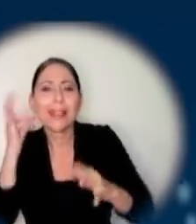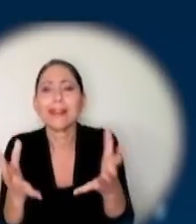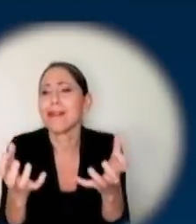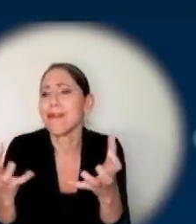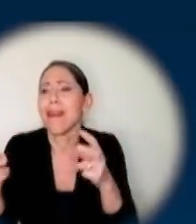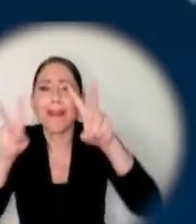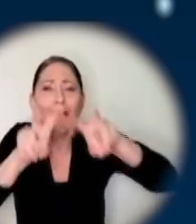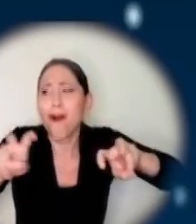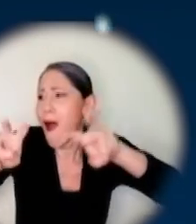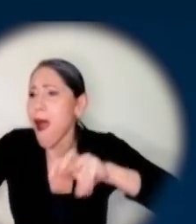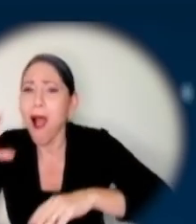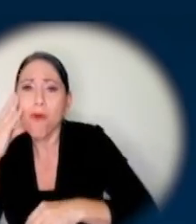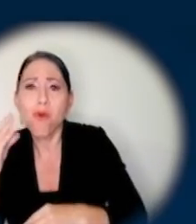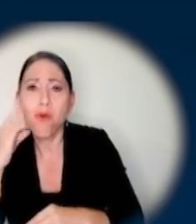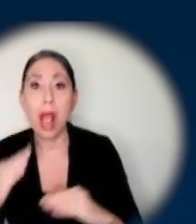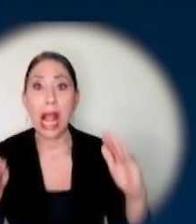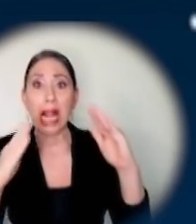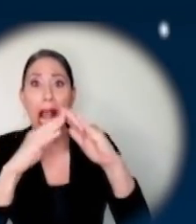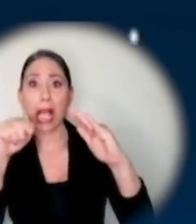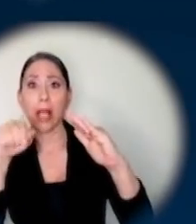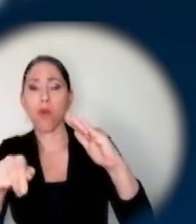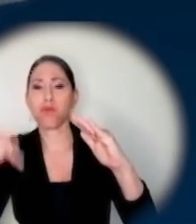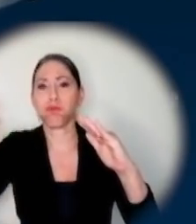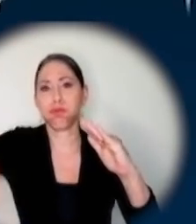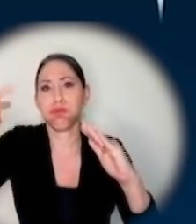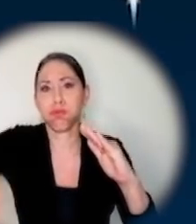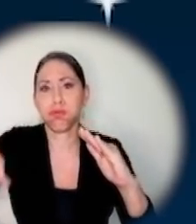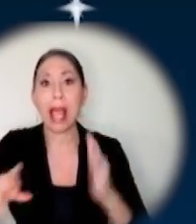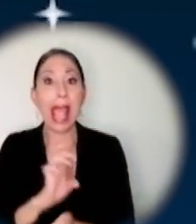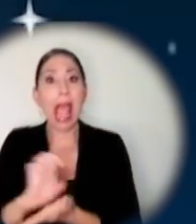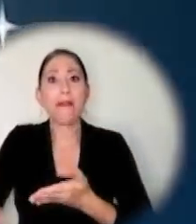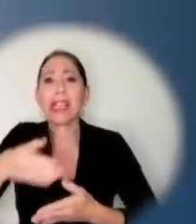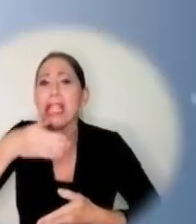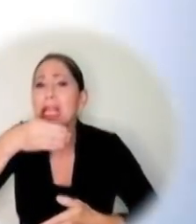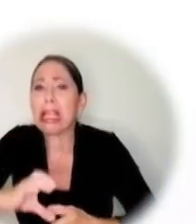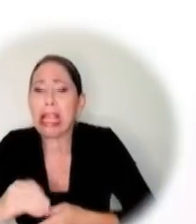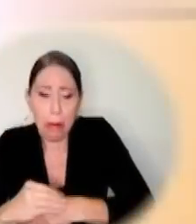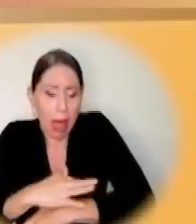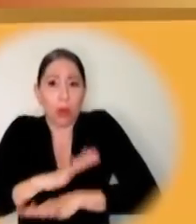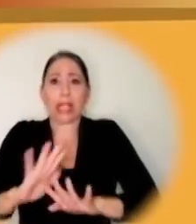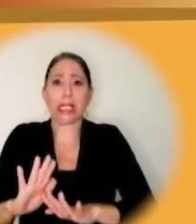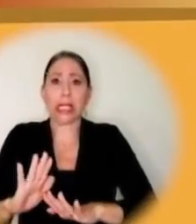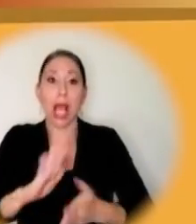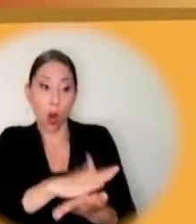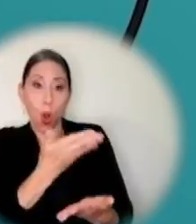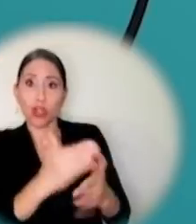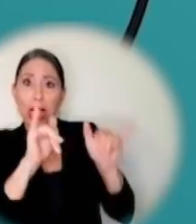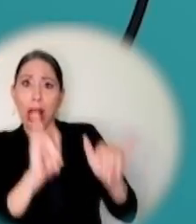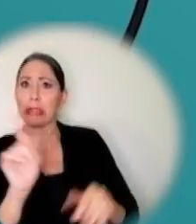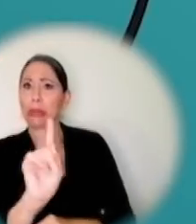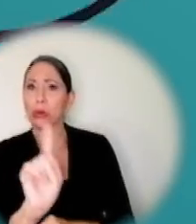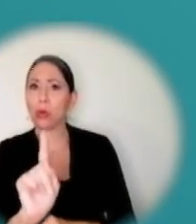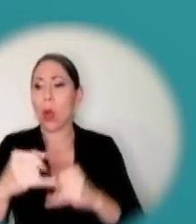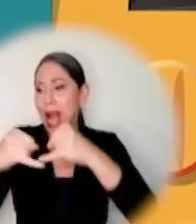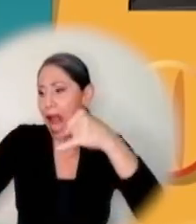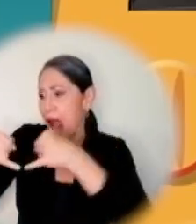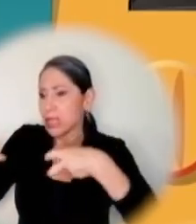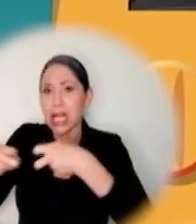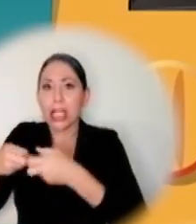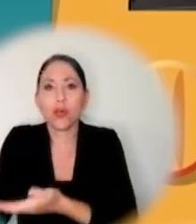desean explorar el mundo y en la casa puede ser peligroso. Evite quemaduras, que permanezcan en la cocina y recoja los